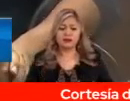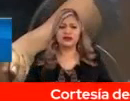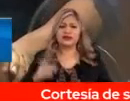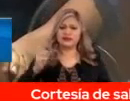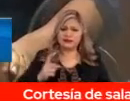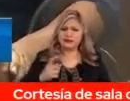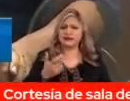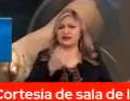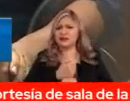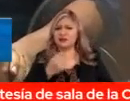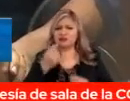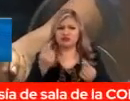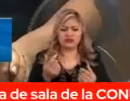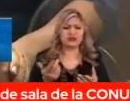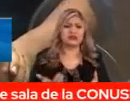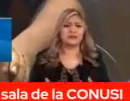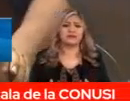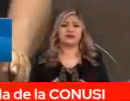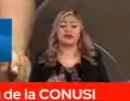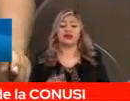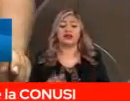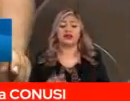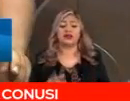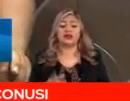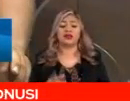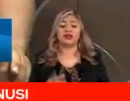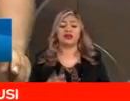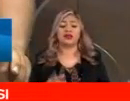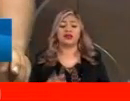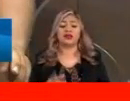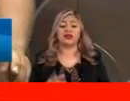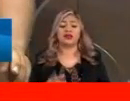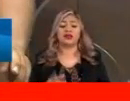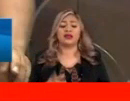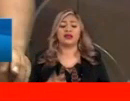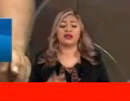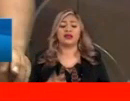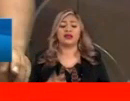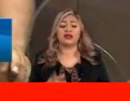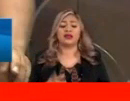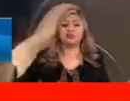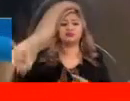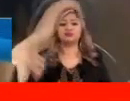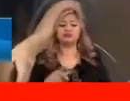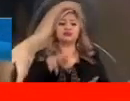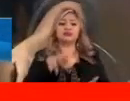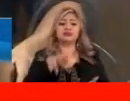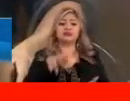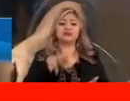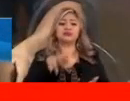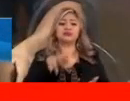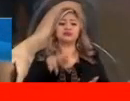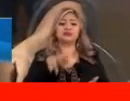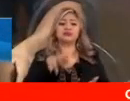vez, hay quienes van ahí, dicen que sí, vienen aquí, aprueban la ley, incluso a espalda